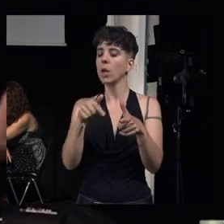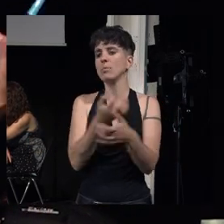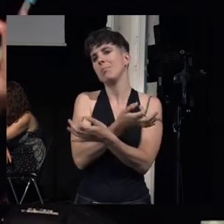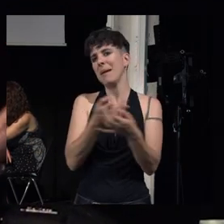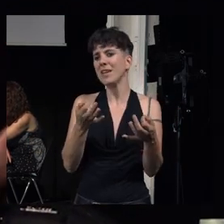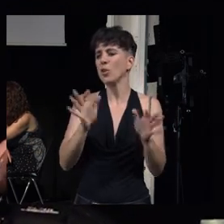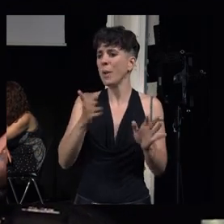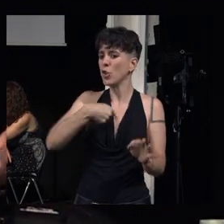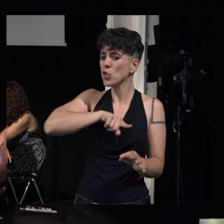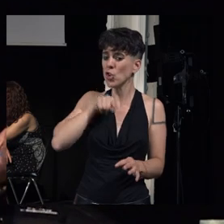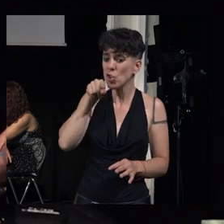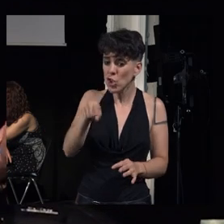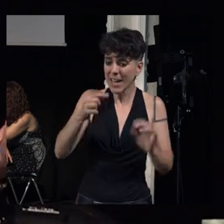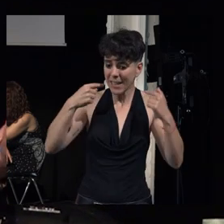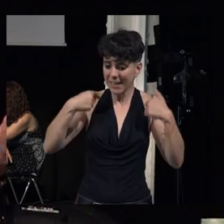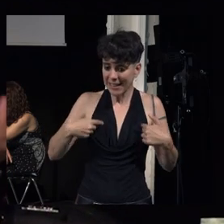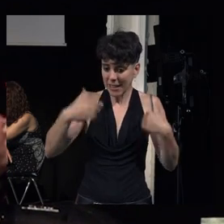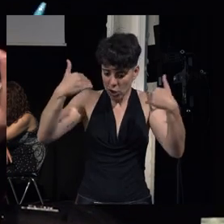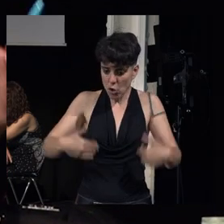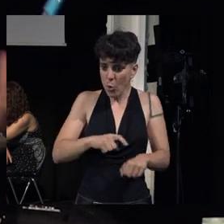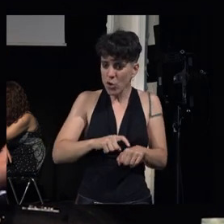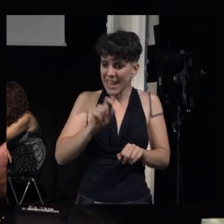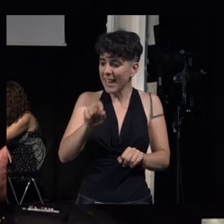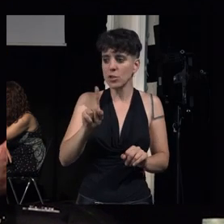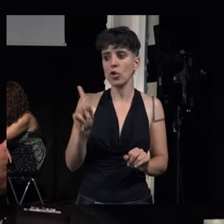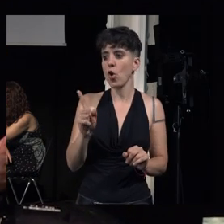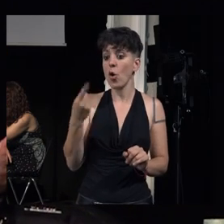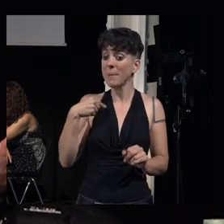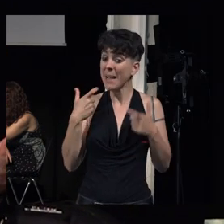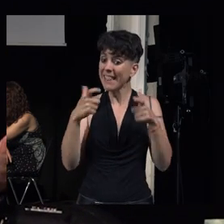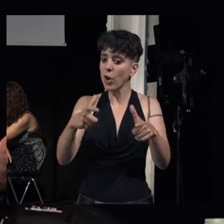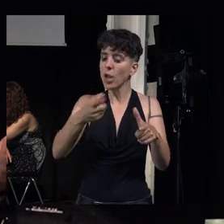pero no somos eso. Eso es algo que usamos.